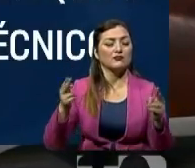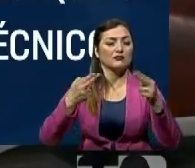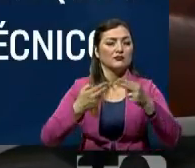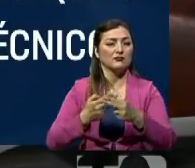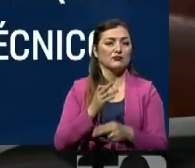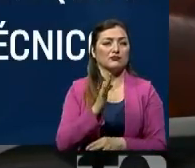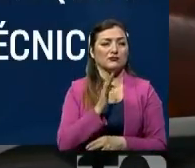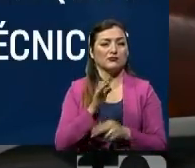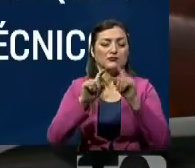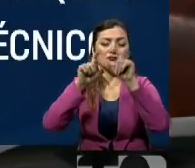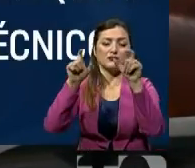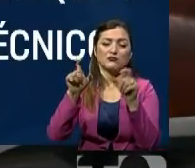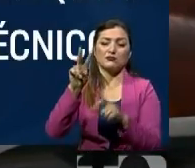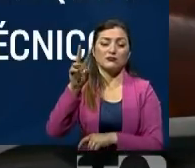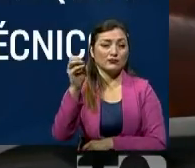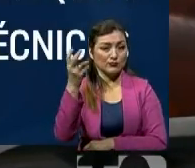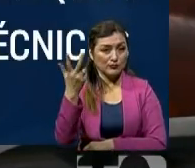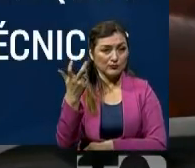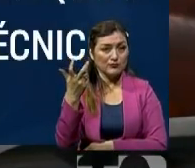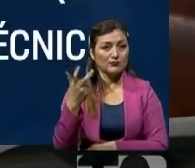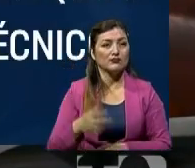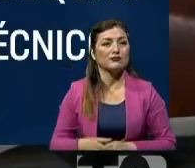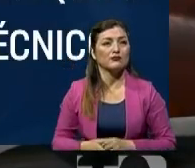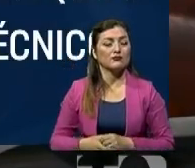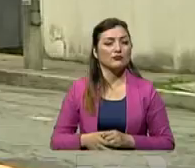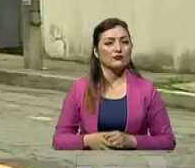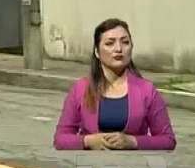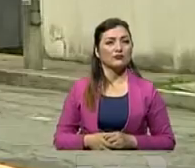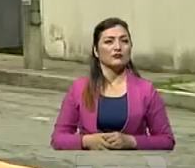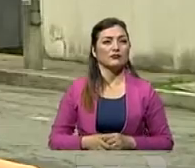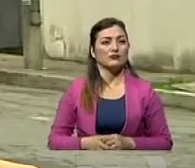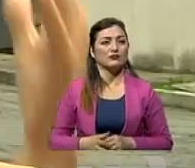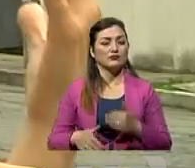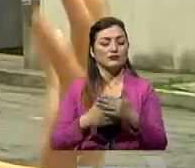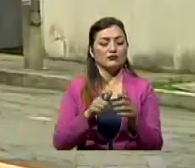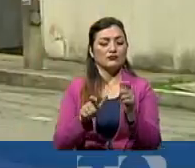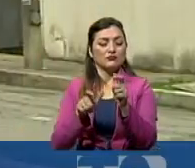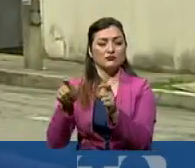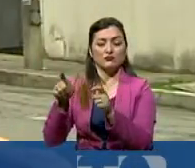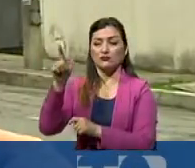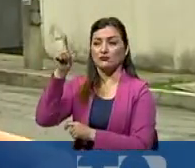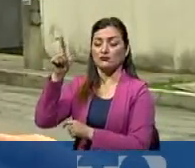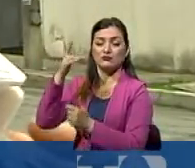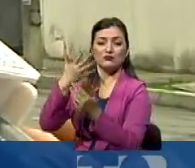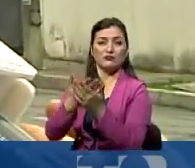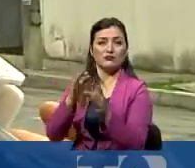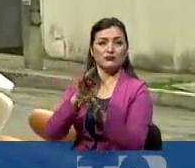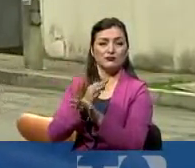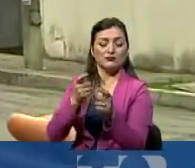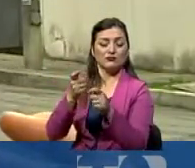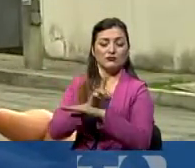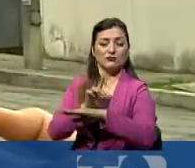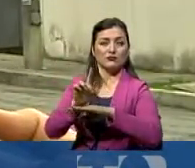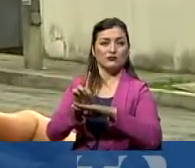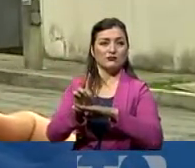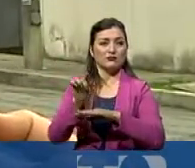en los departamentos técnicos de la empresa en 2013. Aquí todas las personas, desde las cabezas hasta los operativos y directivos,